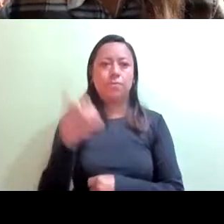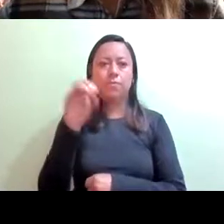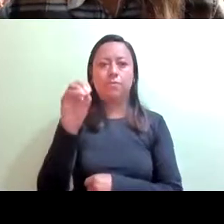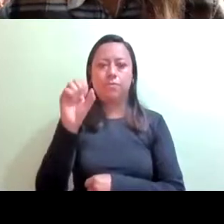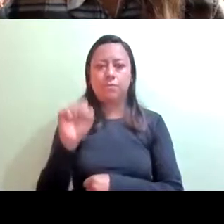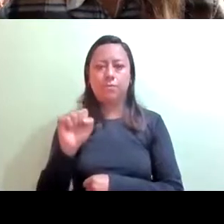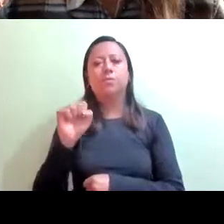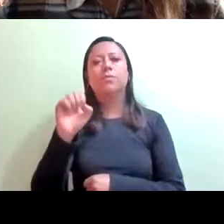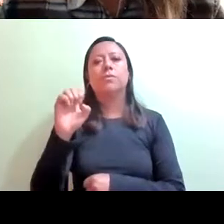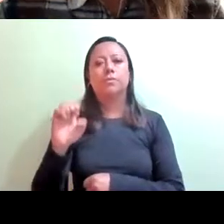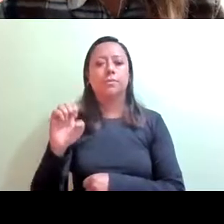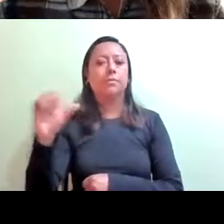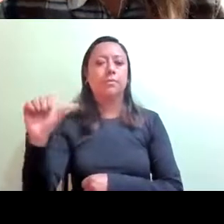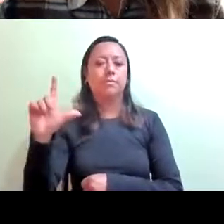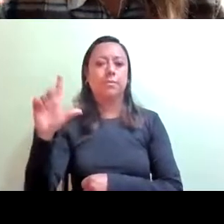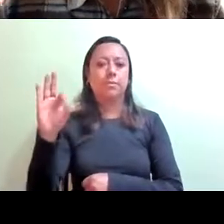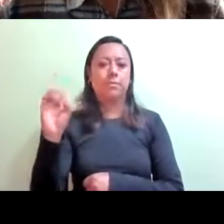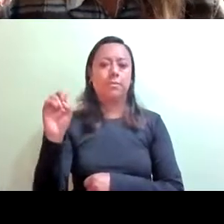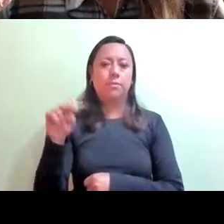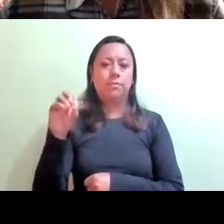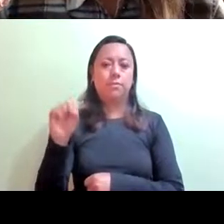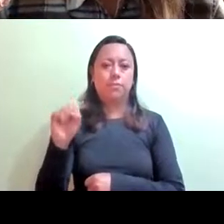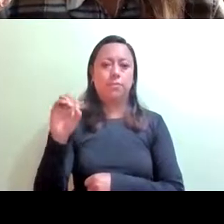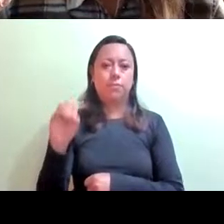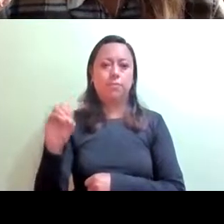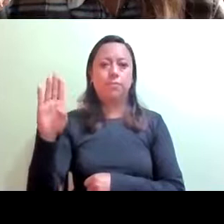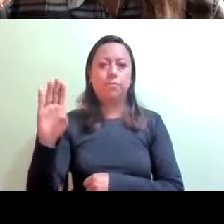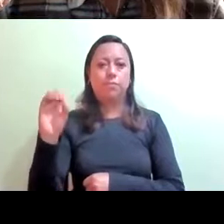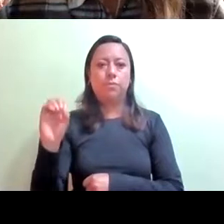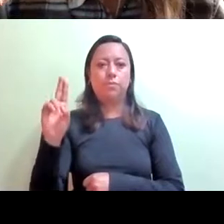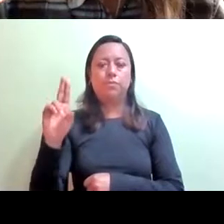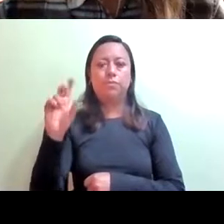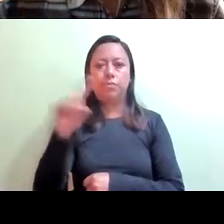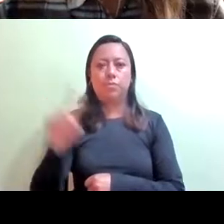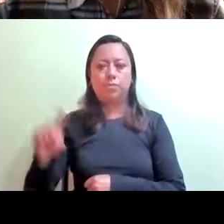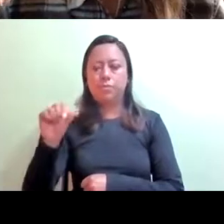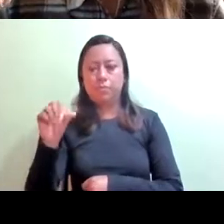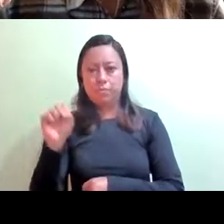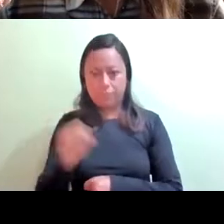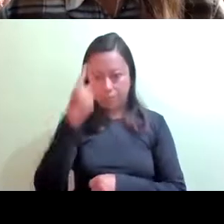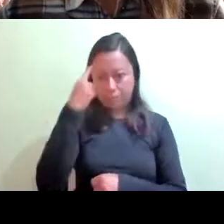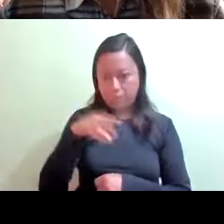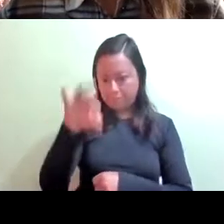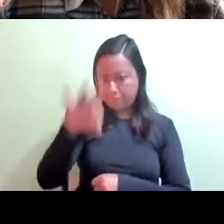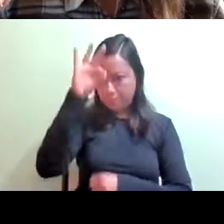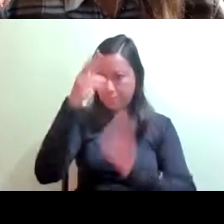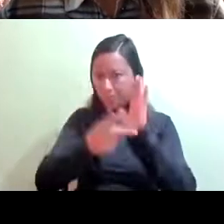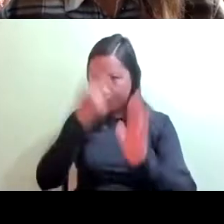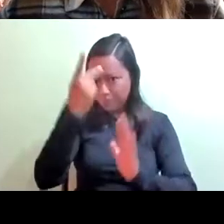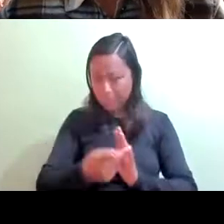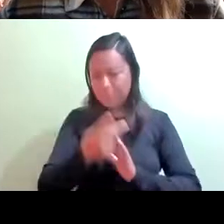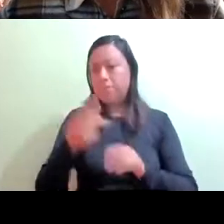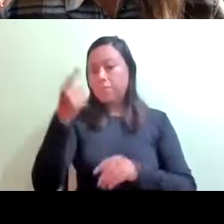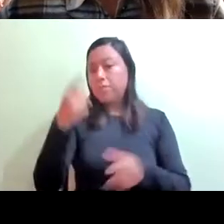sesión para desahogar el proceso de reelección como persona consejera honoraria. Pues mis preguntas van a